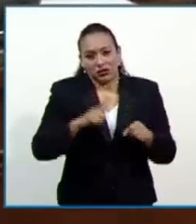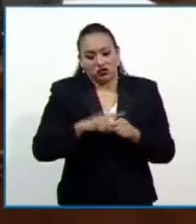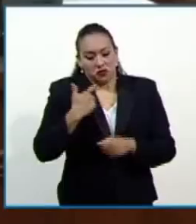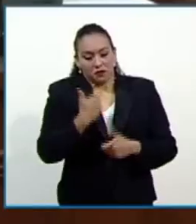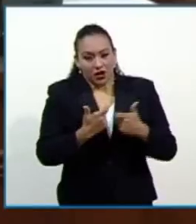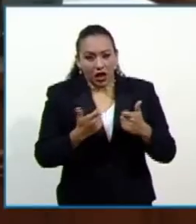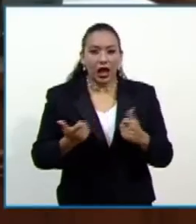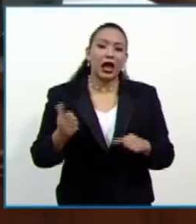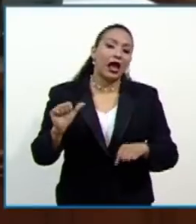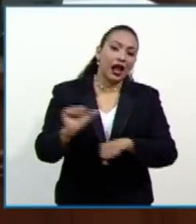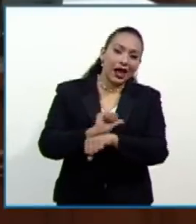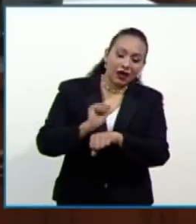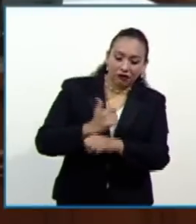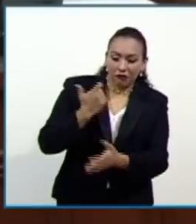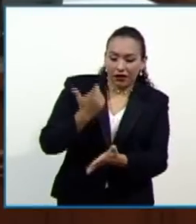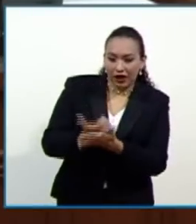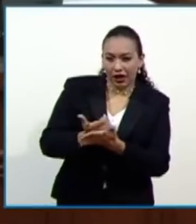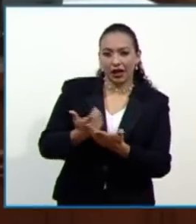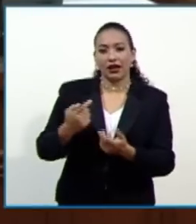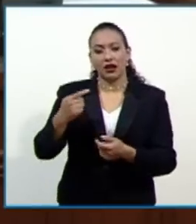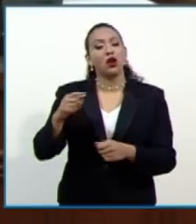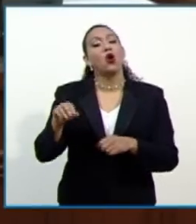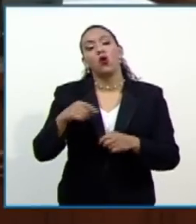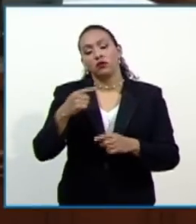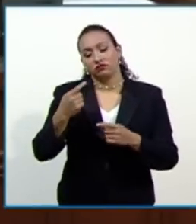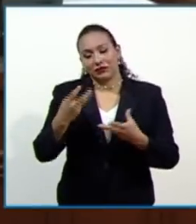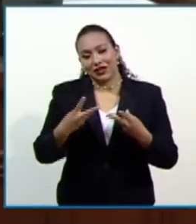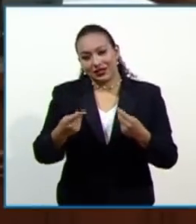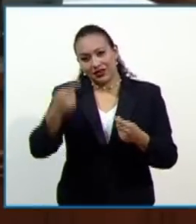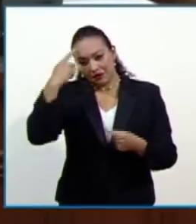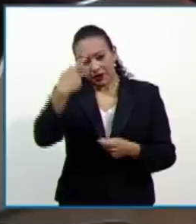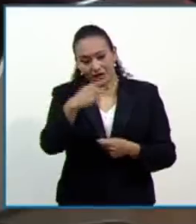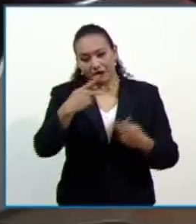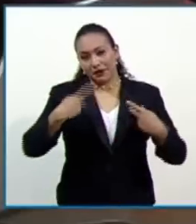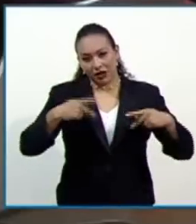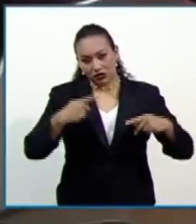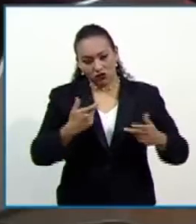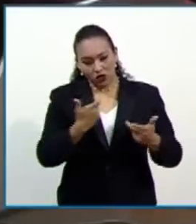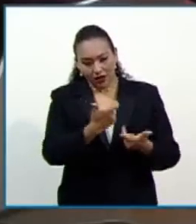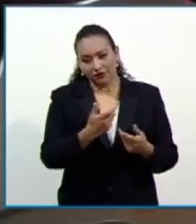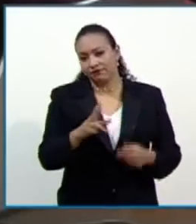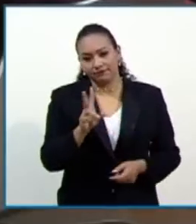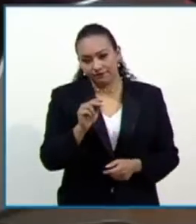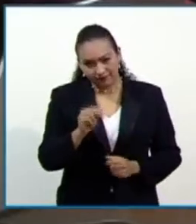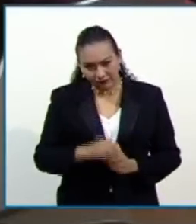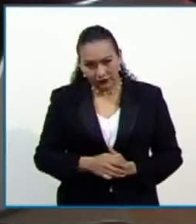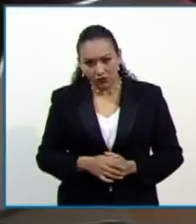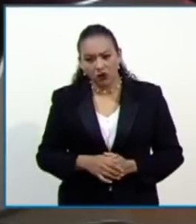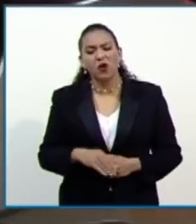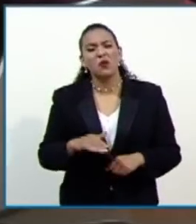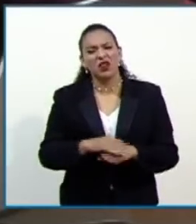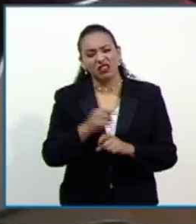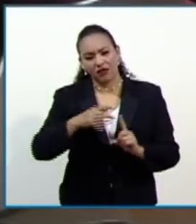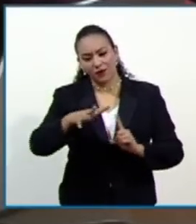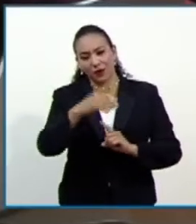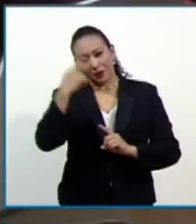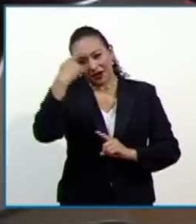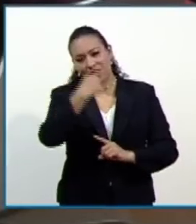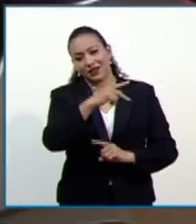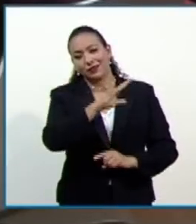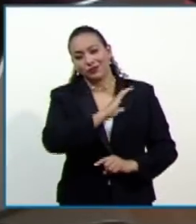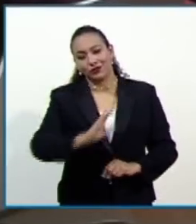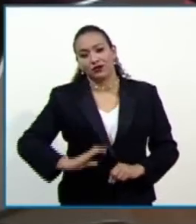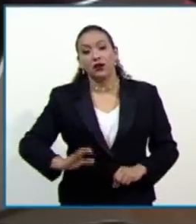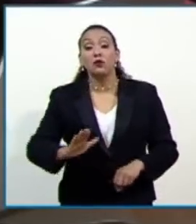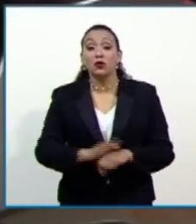traslados dentro del ámbito territorial que corresponda a su candidatura. En este tema hubo planteamientos sobre el posible impedimento